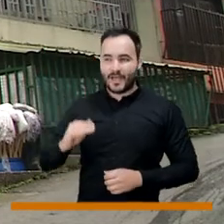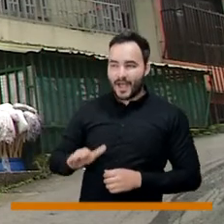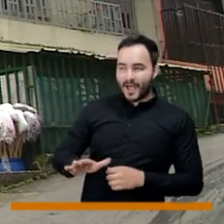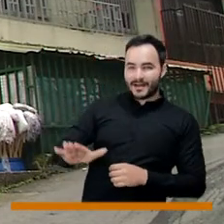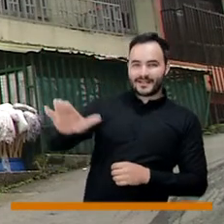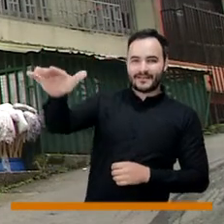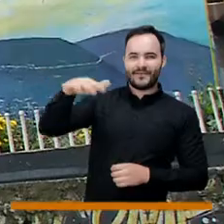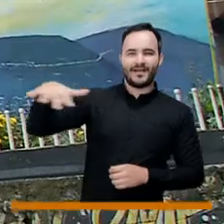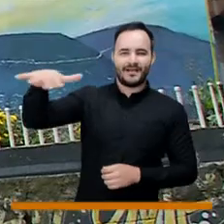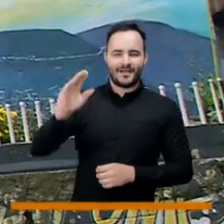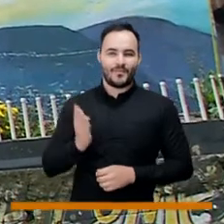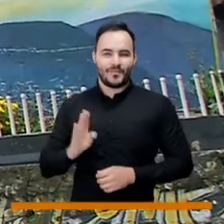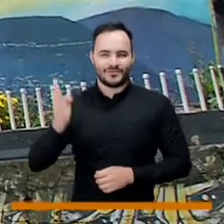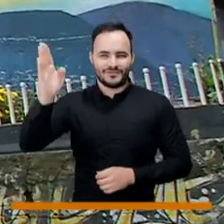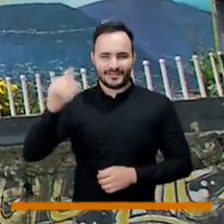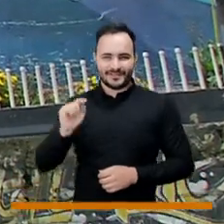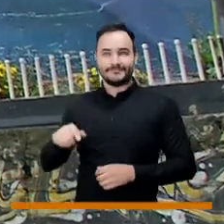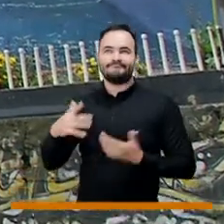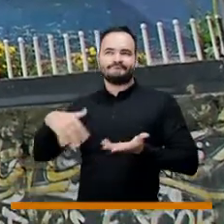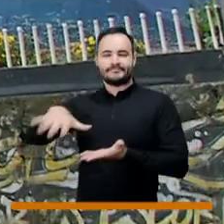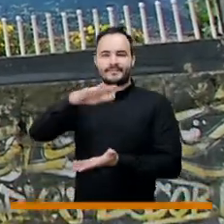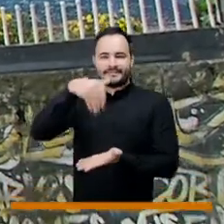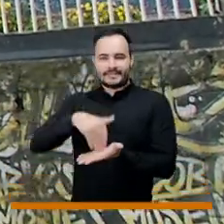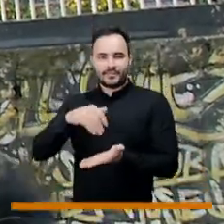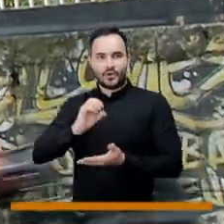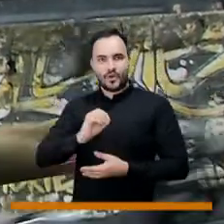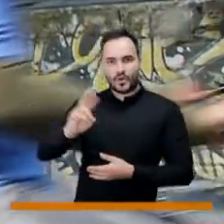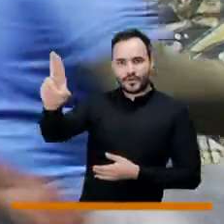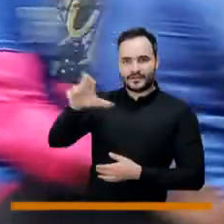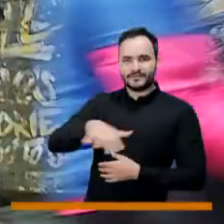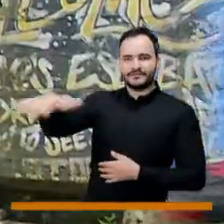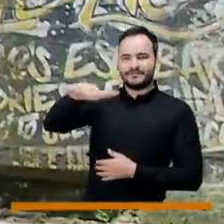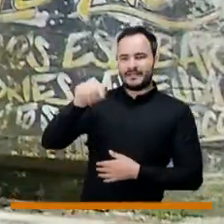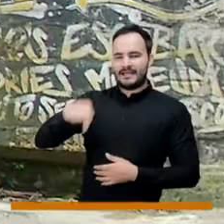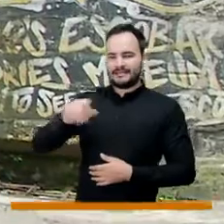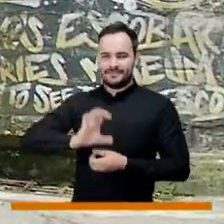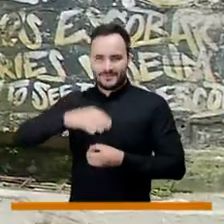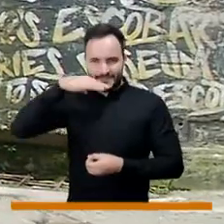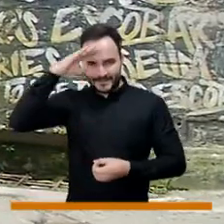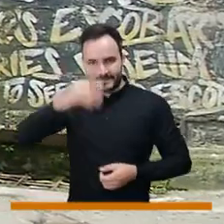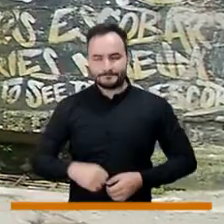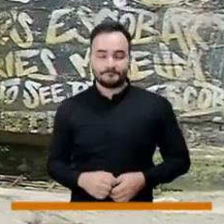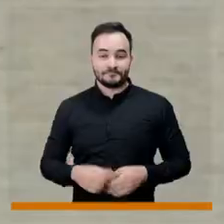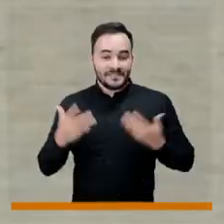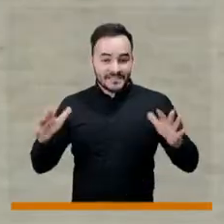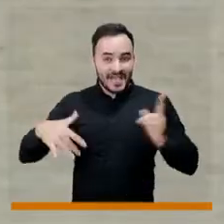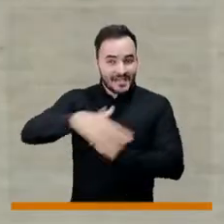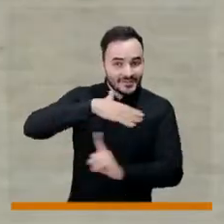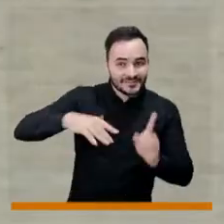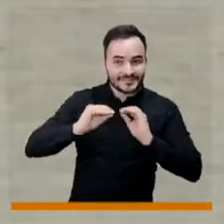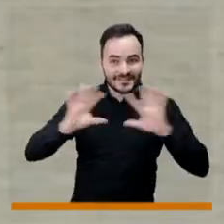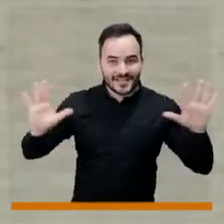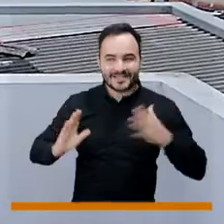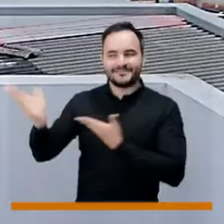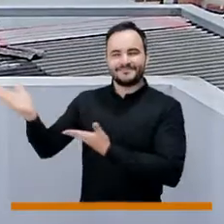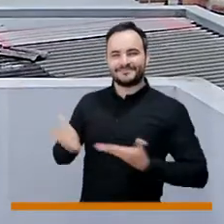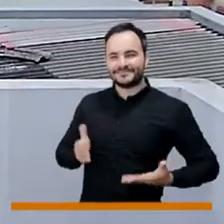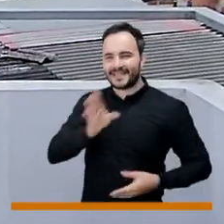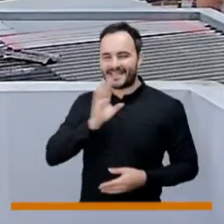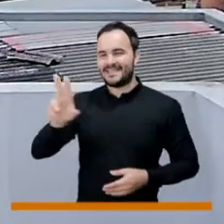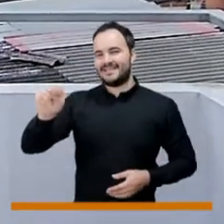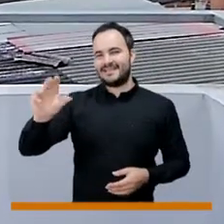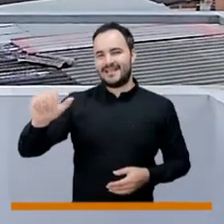aires- al centro oriente de nuestra ciudad y ubicados ya en el terreno pues saludamos a nuestra anfitriona de hoy la concejal